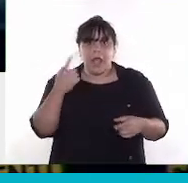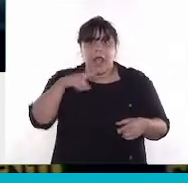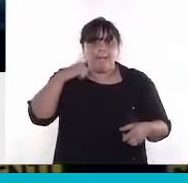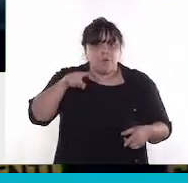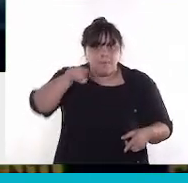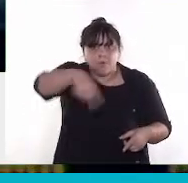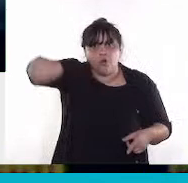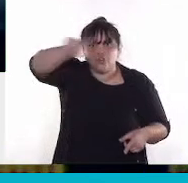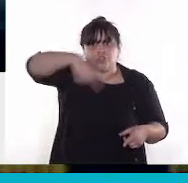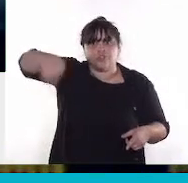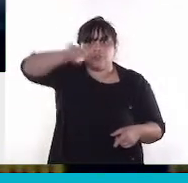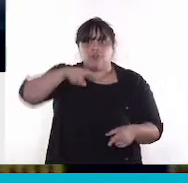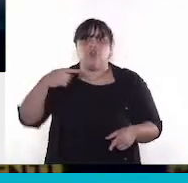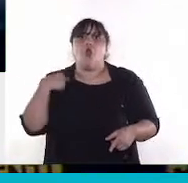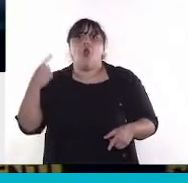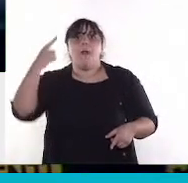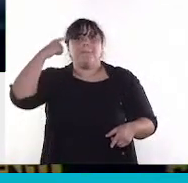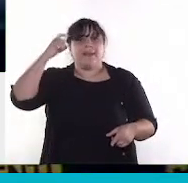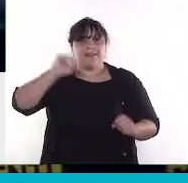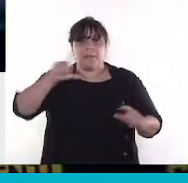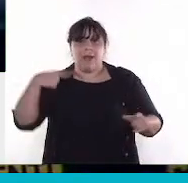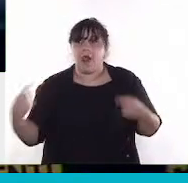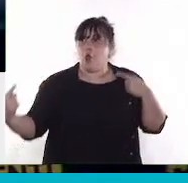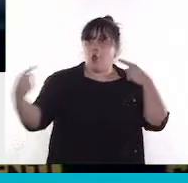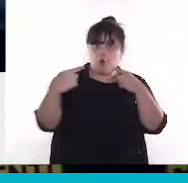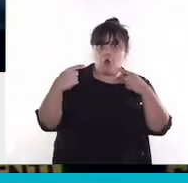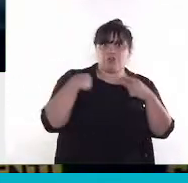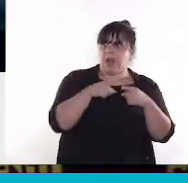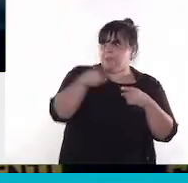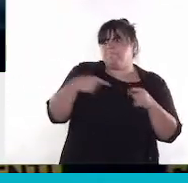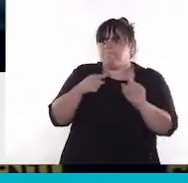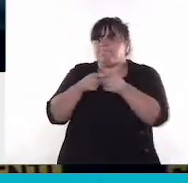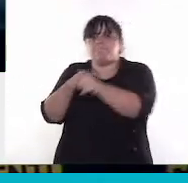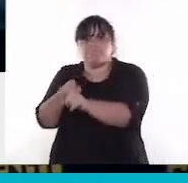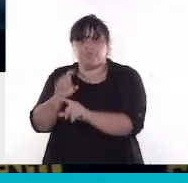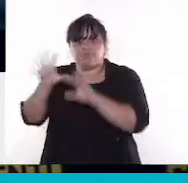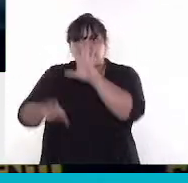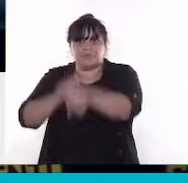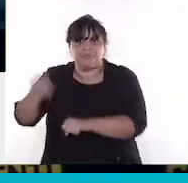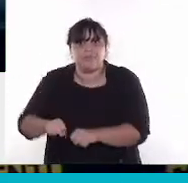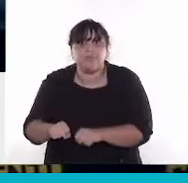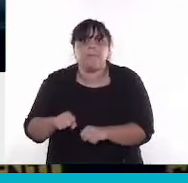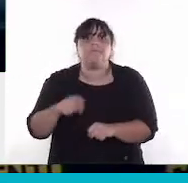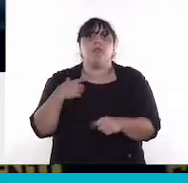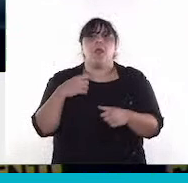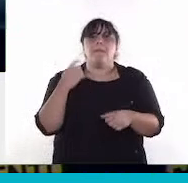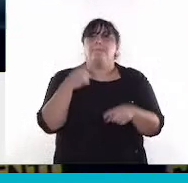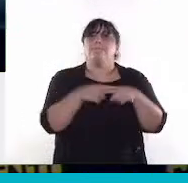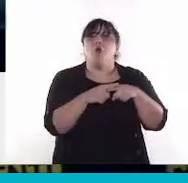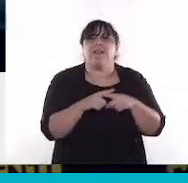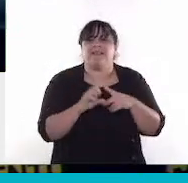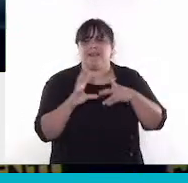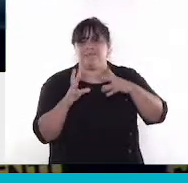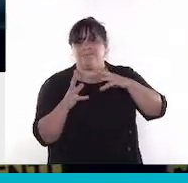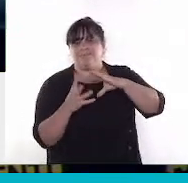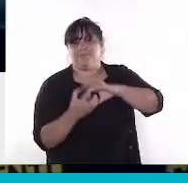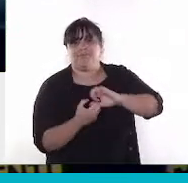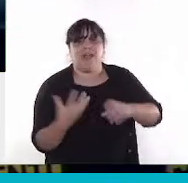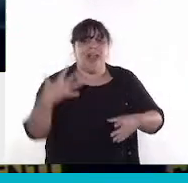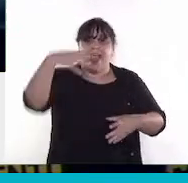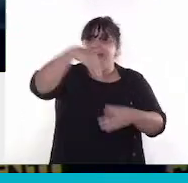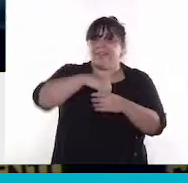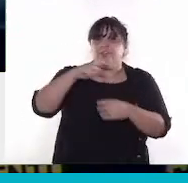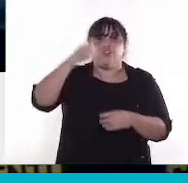a los dirigentes que opinaban en contra, fue la degradación de la política cuando llenaron el gabinete de los CEO de las